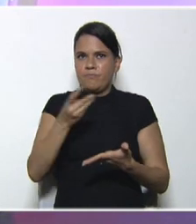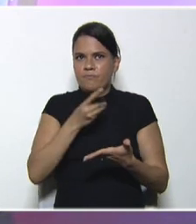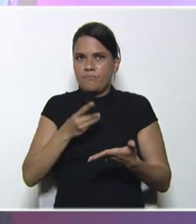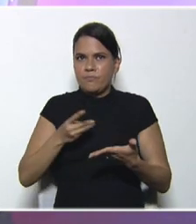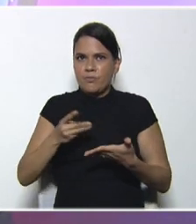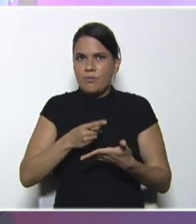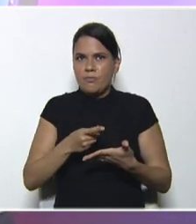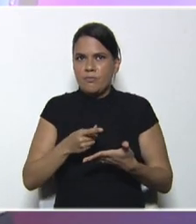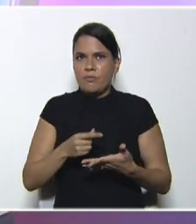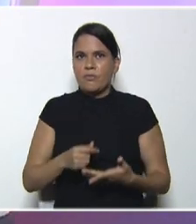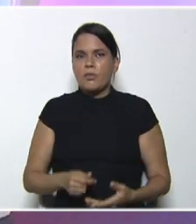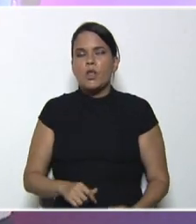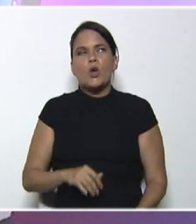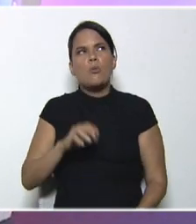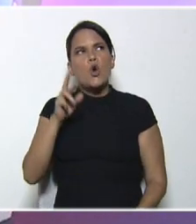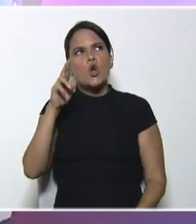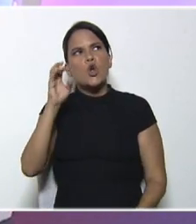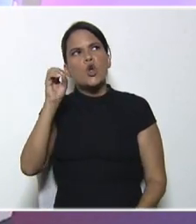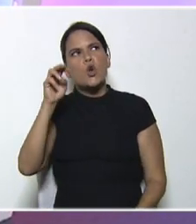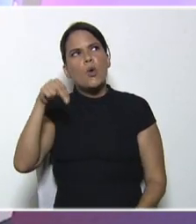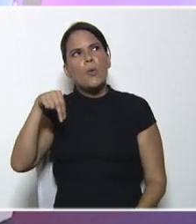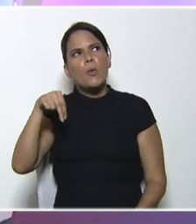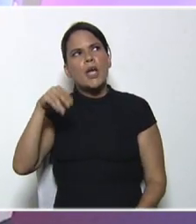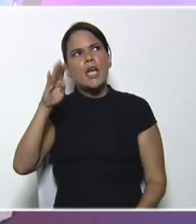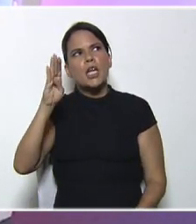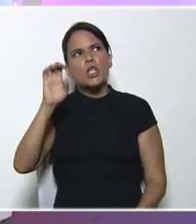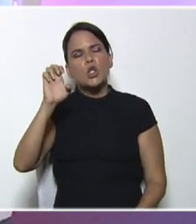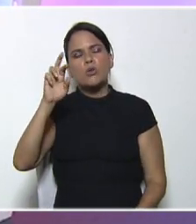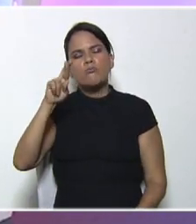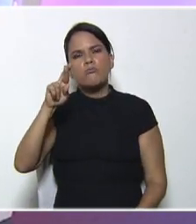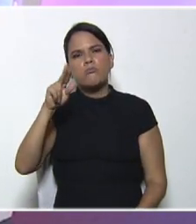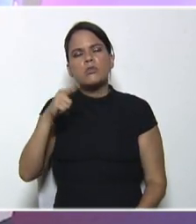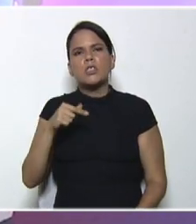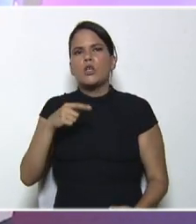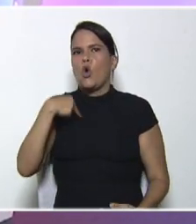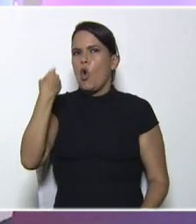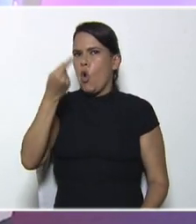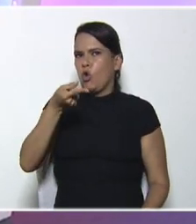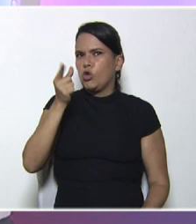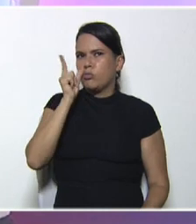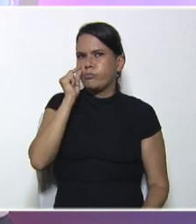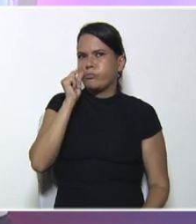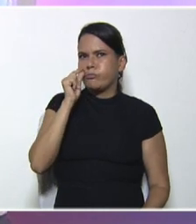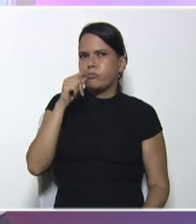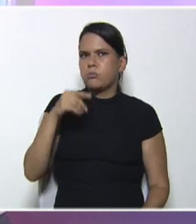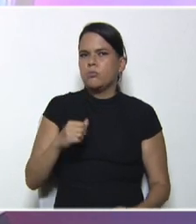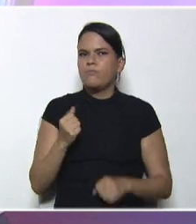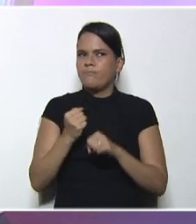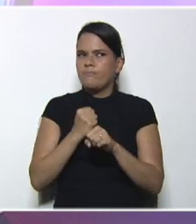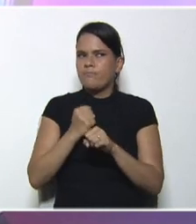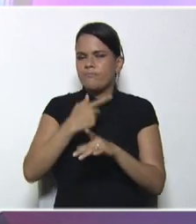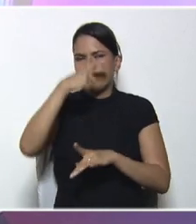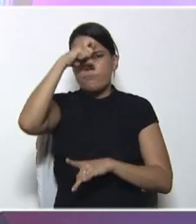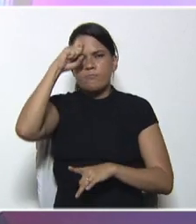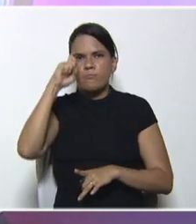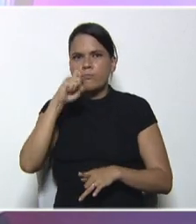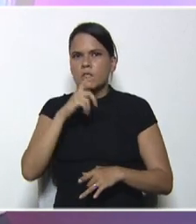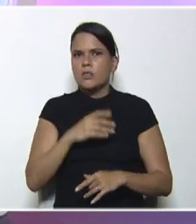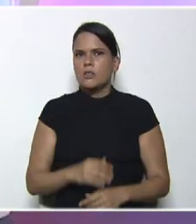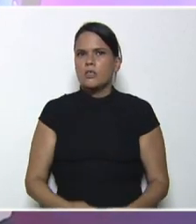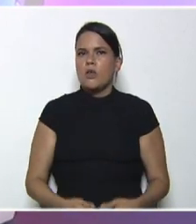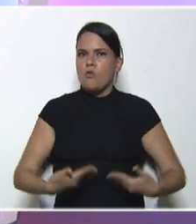como Roberto Burle Marx, Carlos Guinán, Leandro Aristiguieta y John Stoddard con Fernando Tábora, quienes